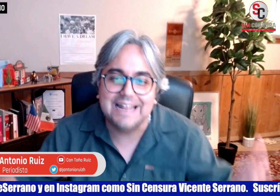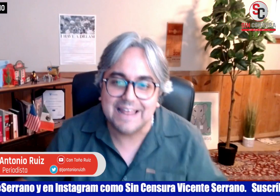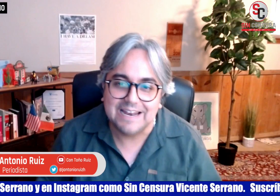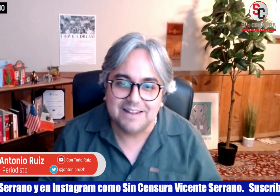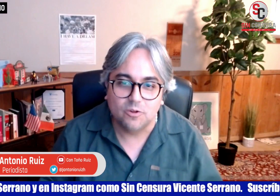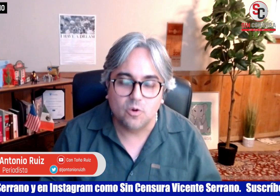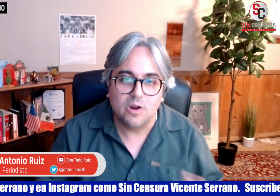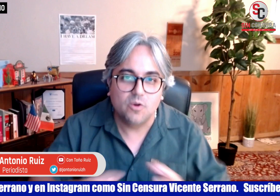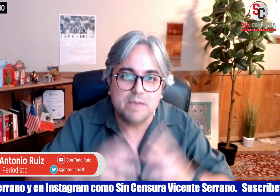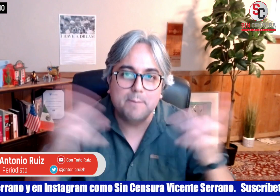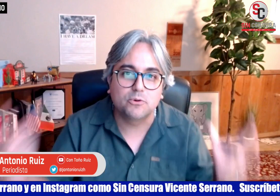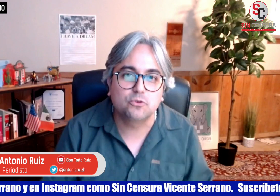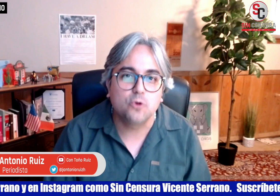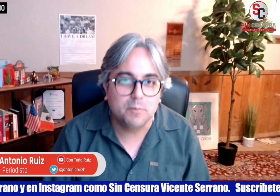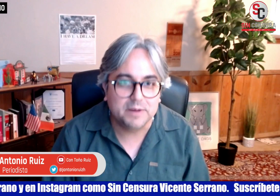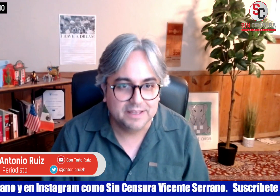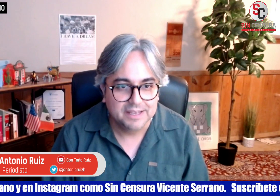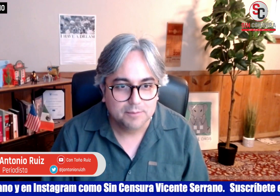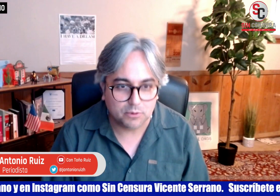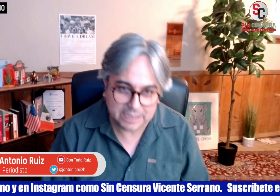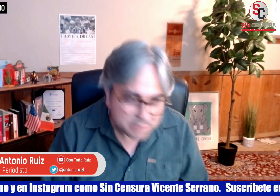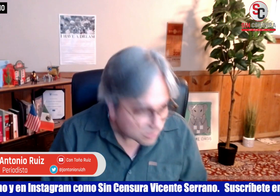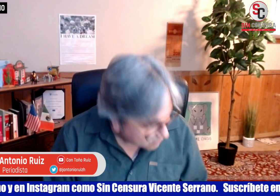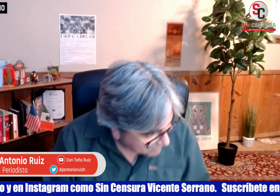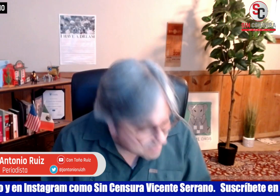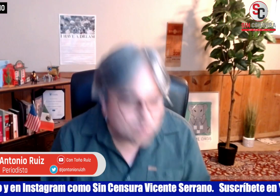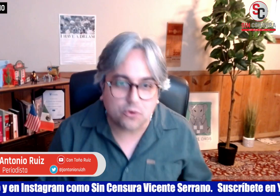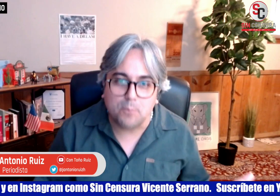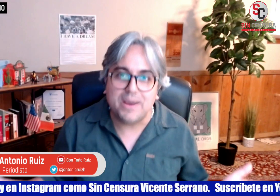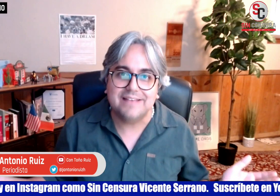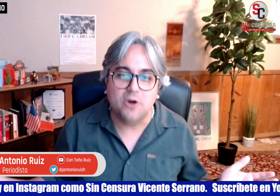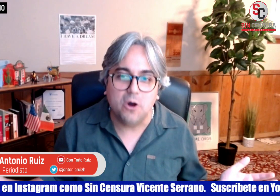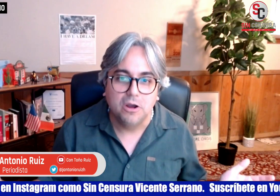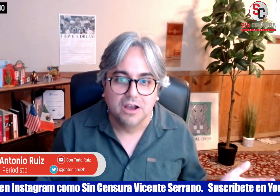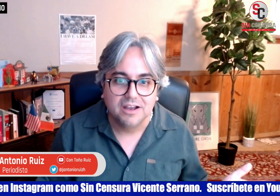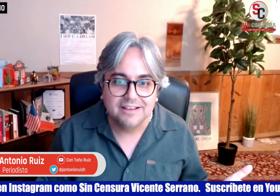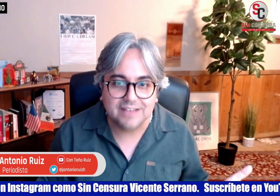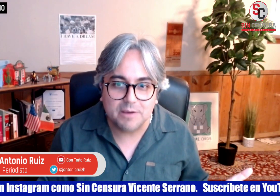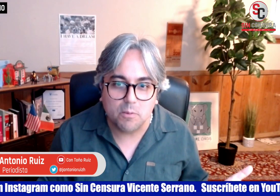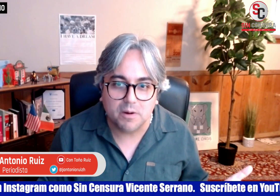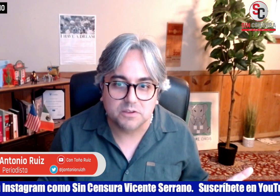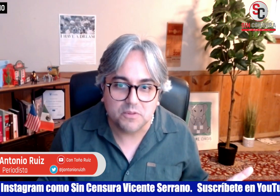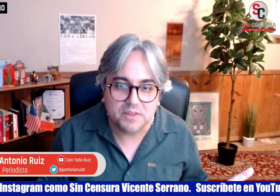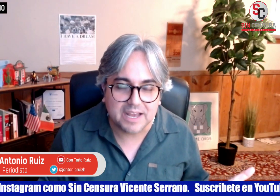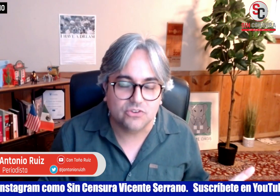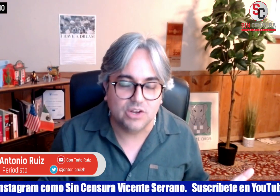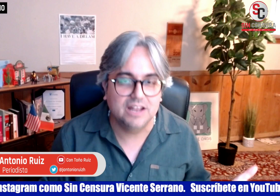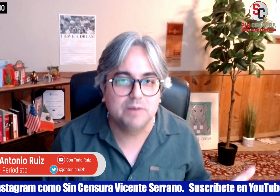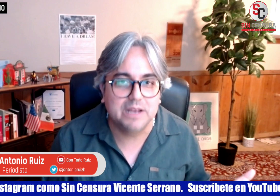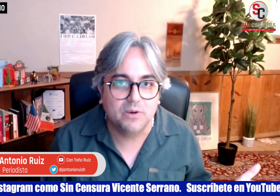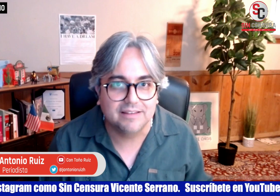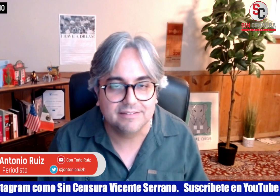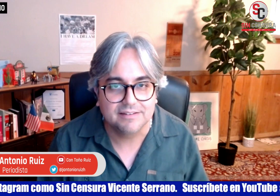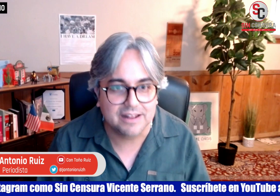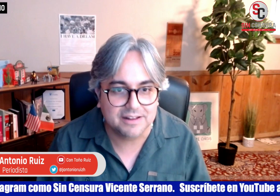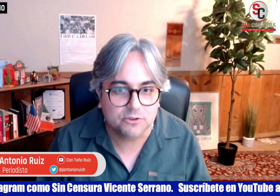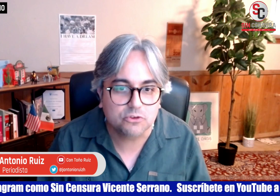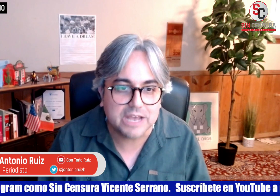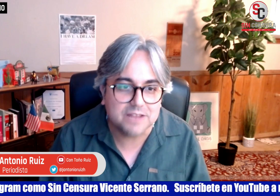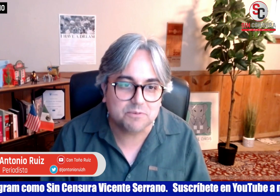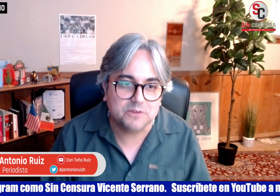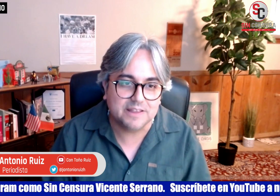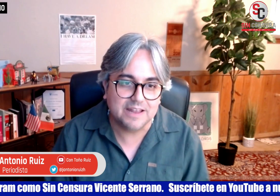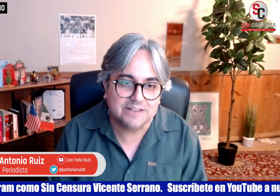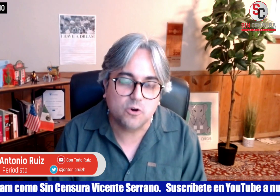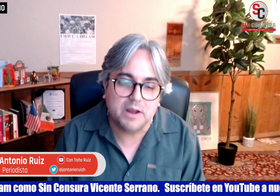siquiera le da, lo llama por su nombre, porque el miedo no anda en burro, pues, ¿no? Y sabe cómo responde Ricardo Salinas Pliego en las redes